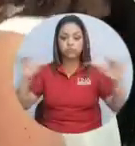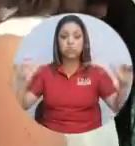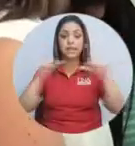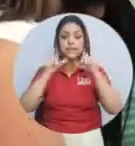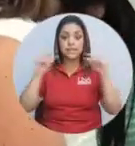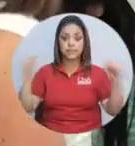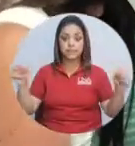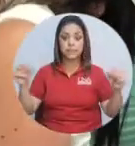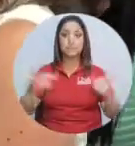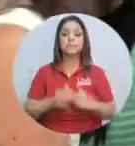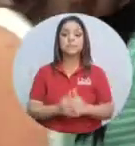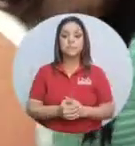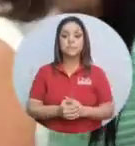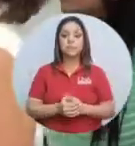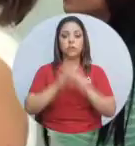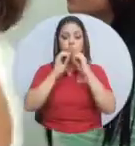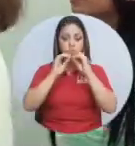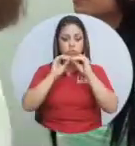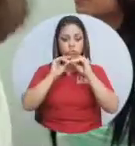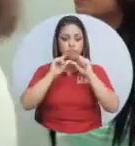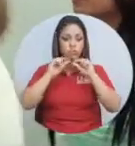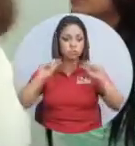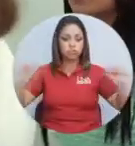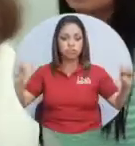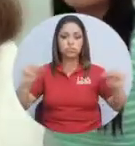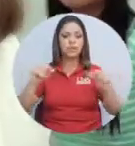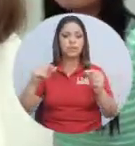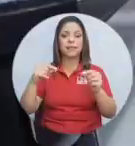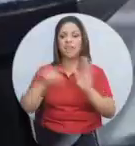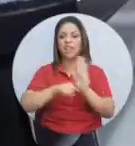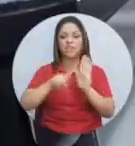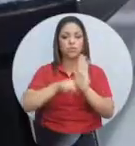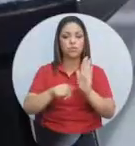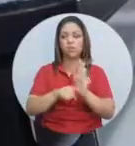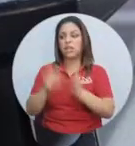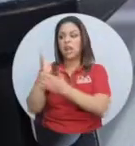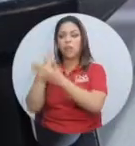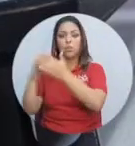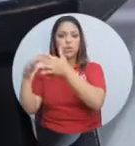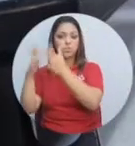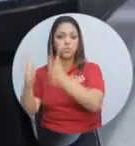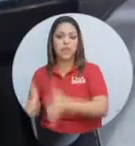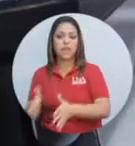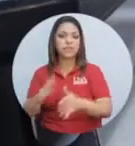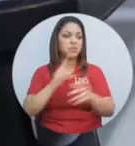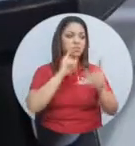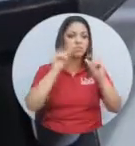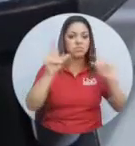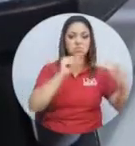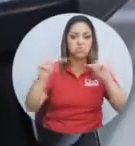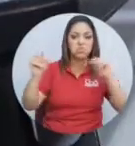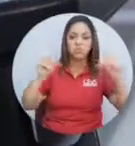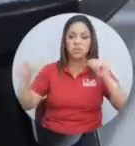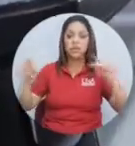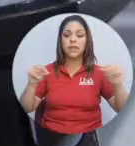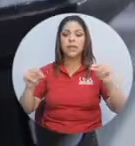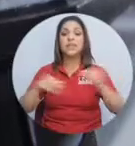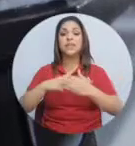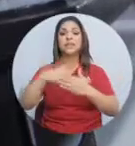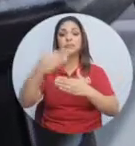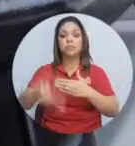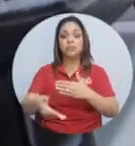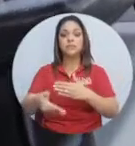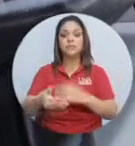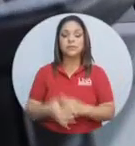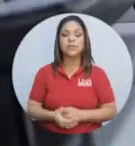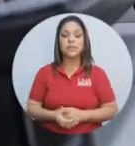donde se difundían chismes o se difundían comentarios negativos acerca de un estudiante, entre otros, y